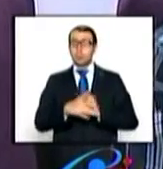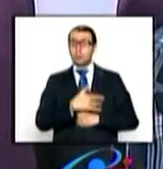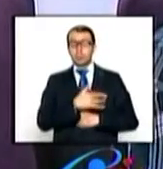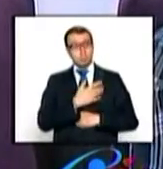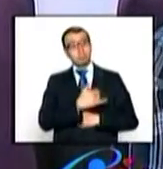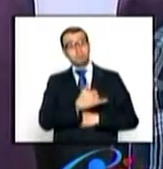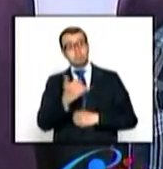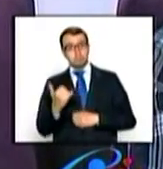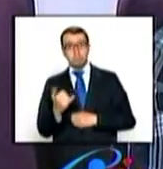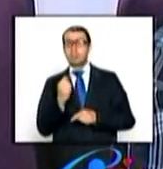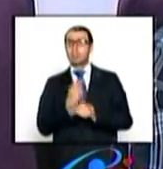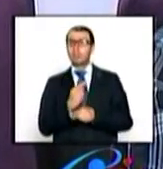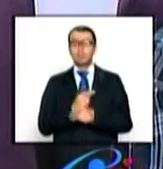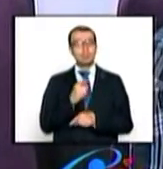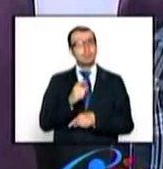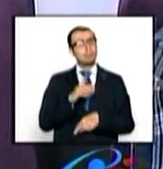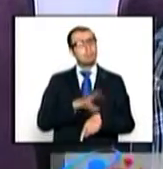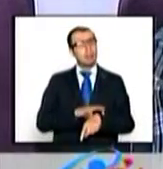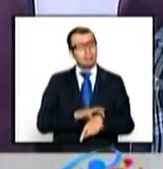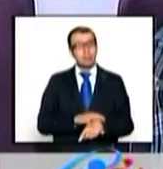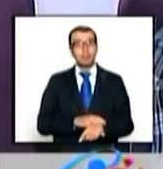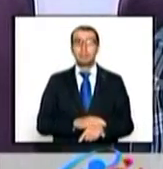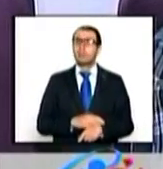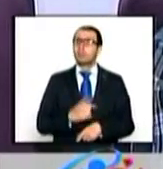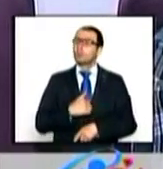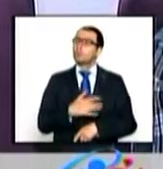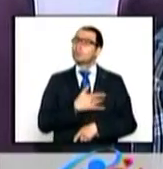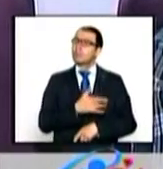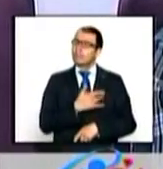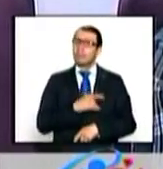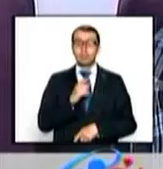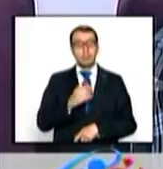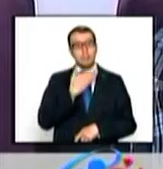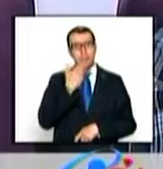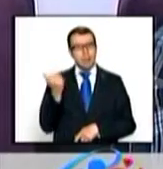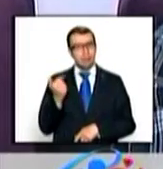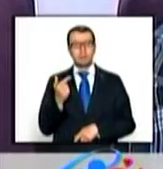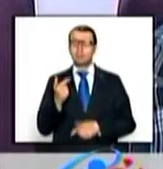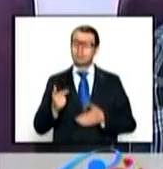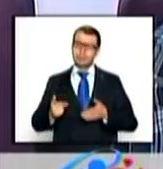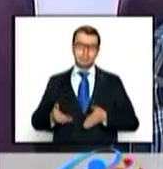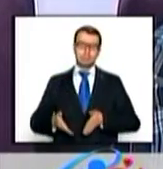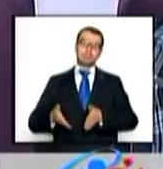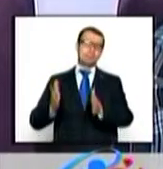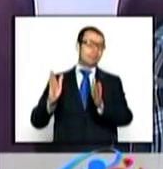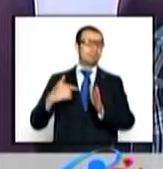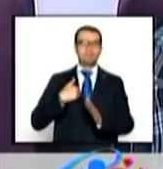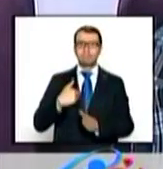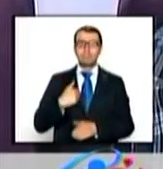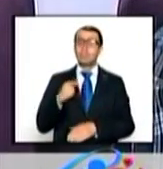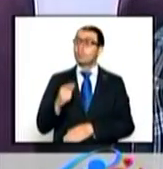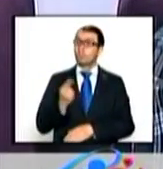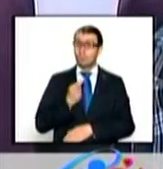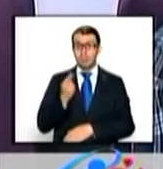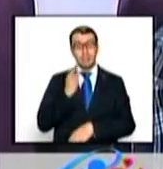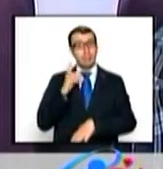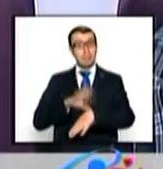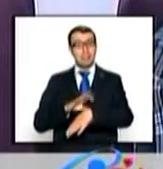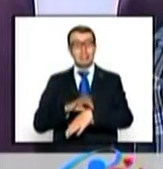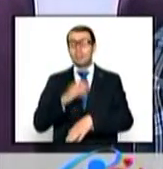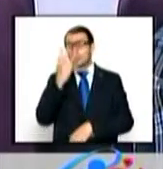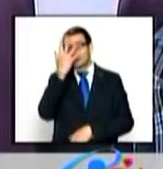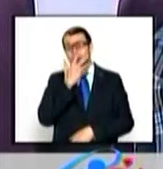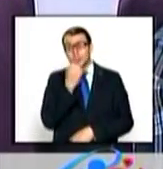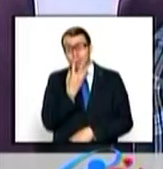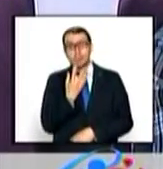resultados de la medicina biológica. Cada día siento que ha sido el mejor camino que he tomado en mi vida, no solo en la parte de la medicina estética y la nutrición, sino en la